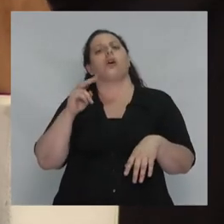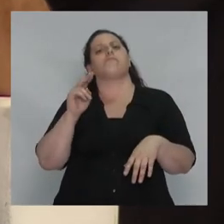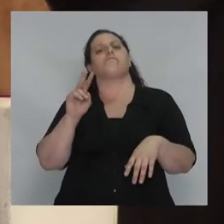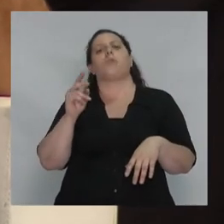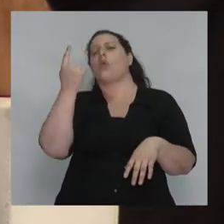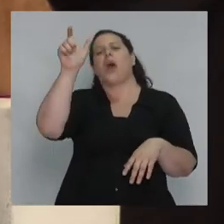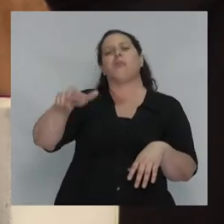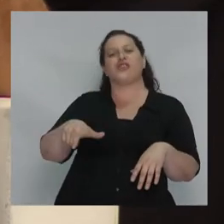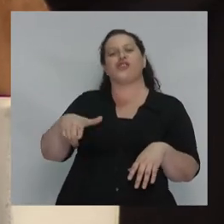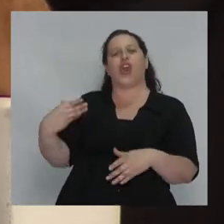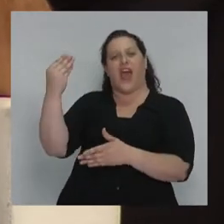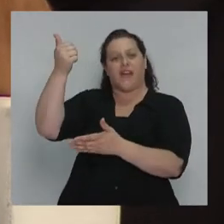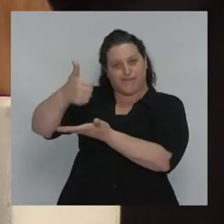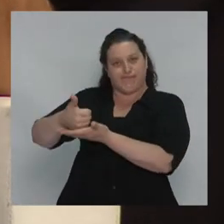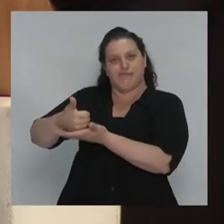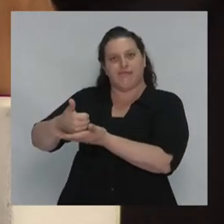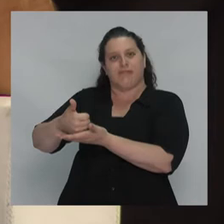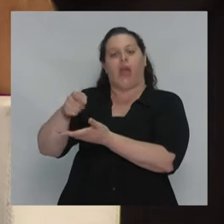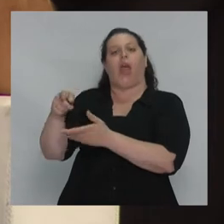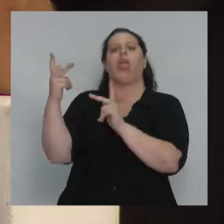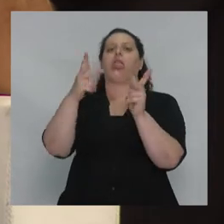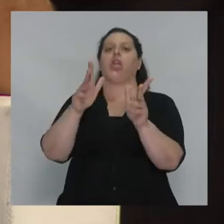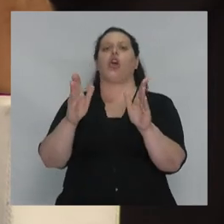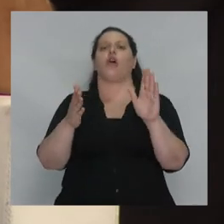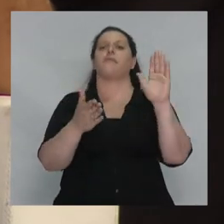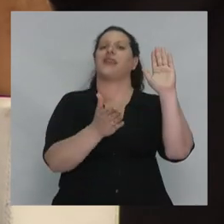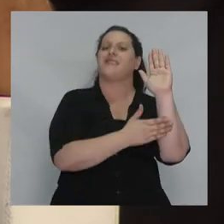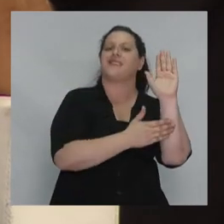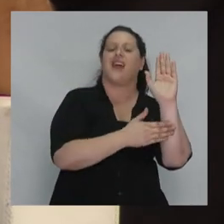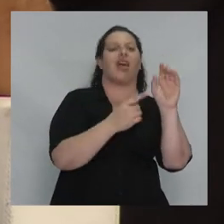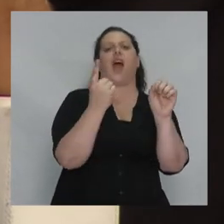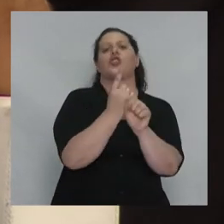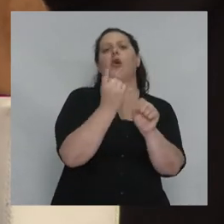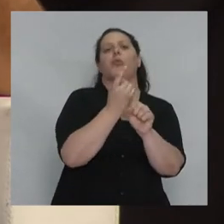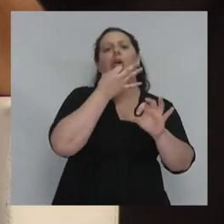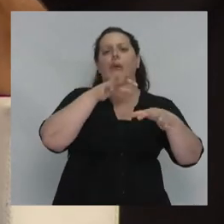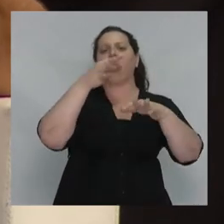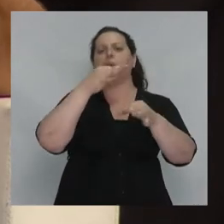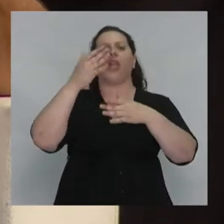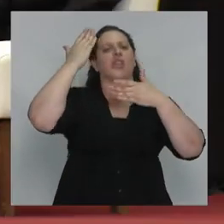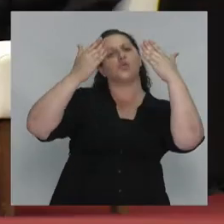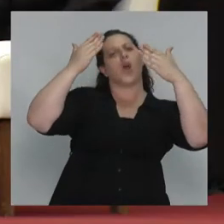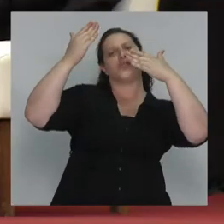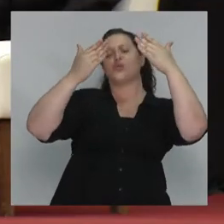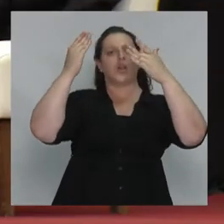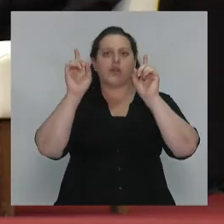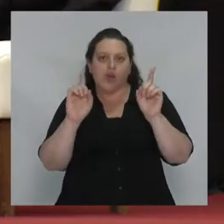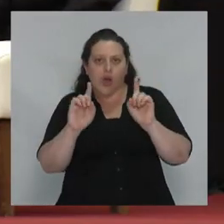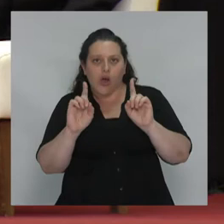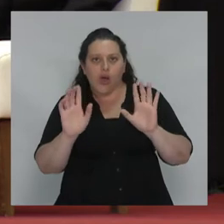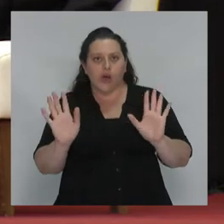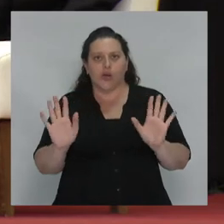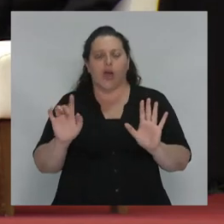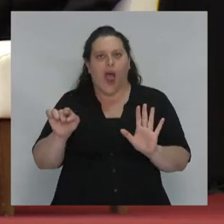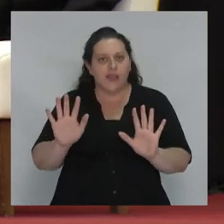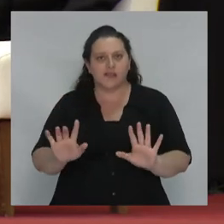persona que está aquí donde decía, es que la izquierda no puede seguir ilusiones, vendiendo ilusiones ni sueños. No, no se trata de